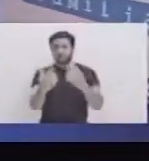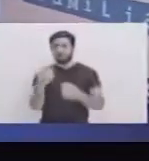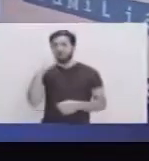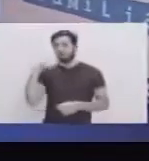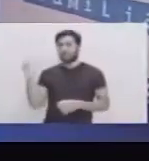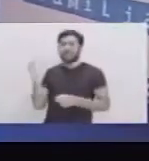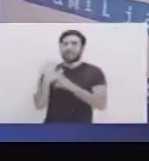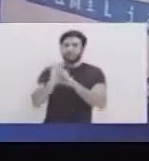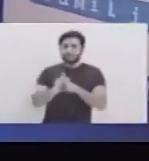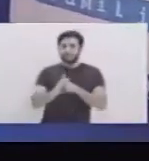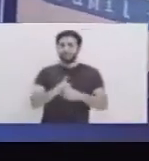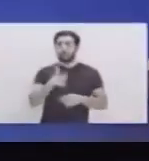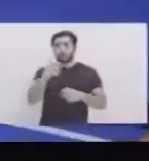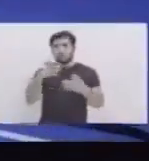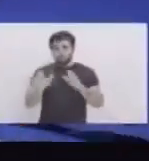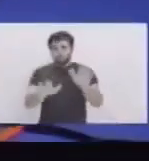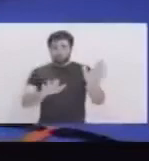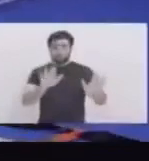Avanzo,